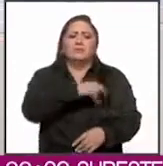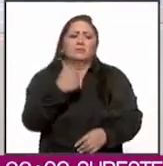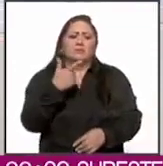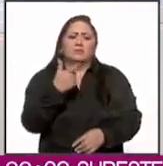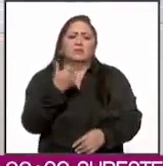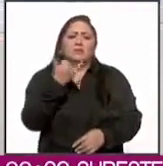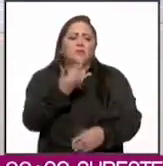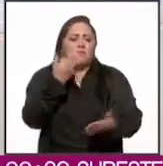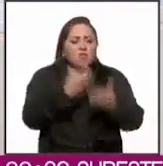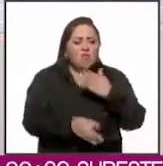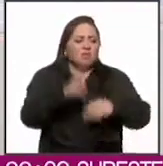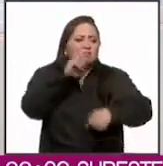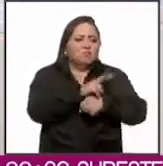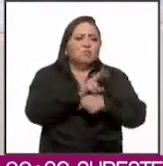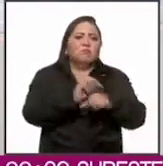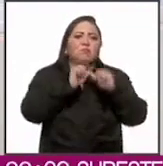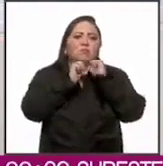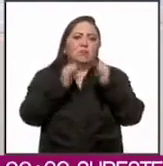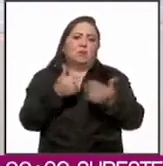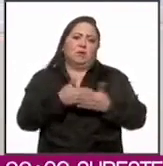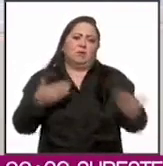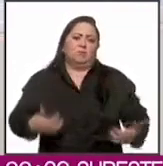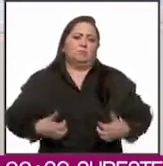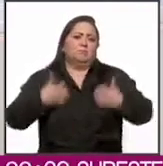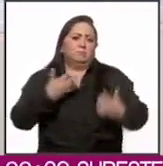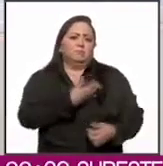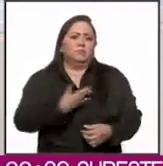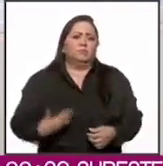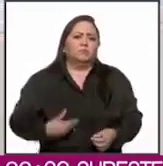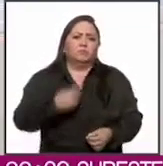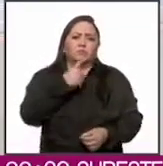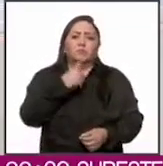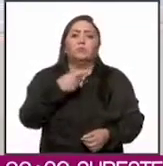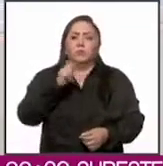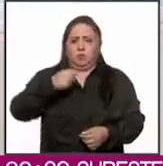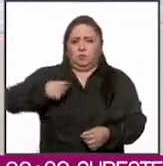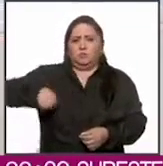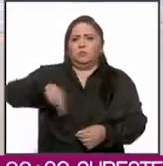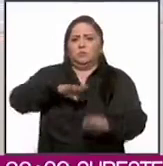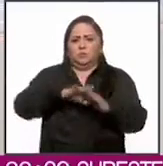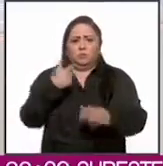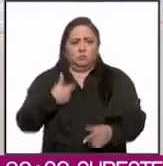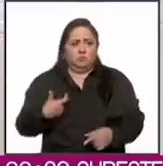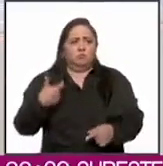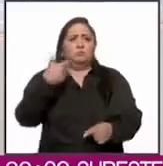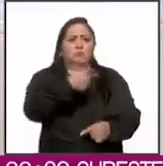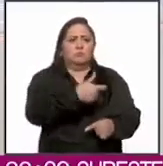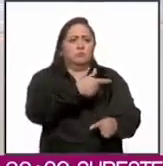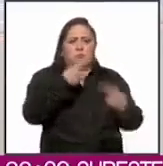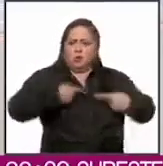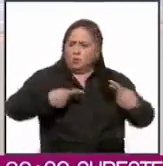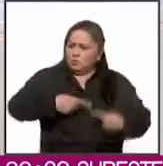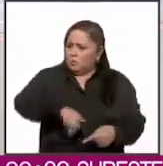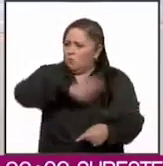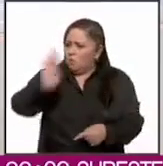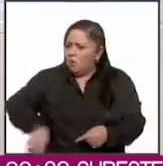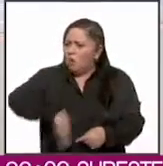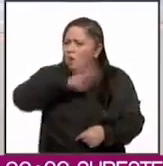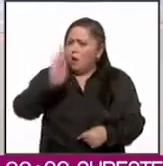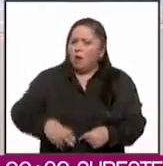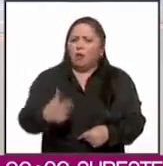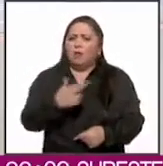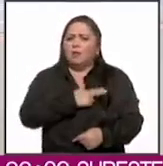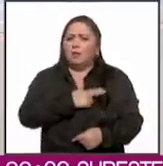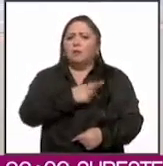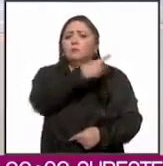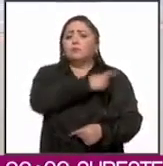y negligentes. Donde lo ha sentenciado el propio presidente López Obrador, nosotros hemos puesto el dinero y las víctimas fatales y heridos, y ellos